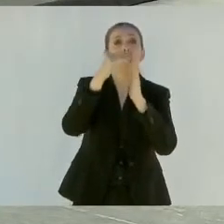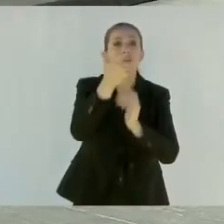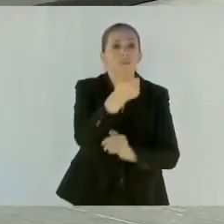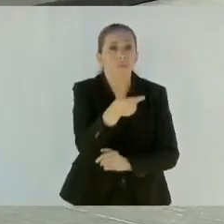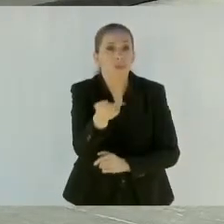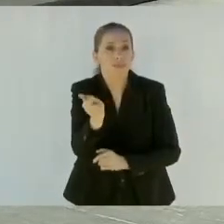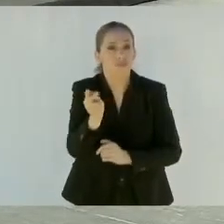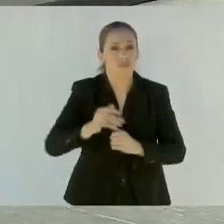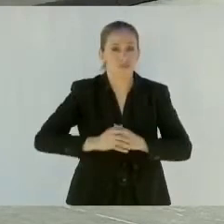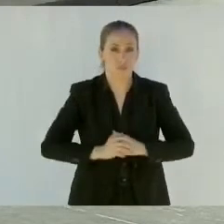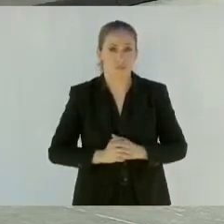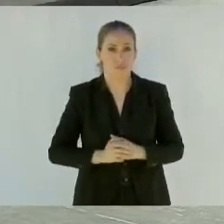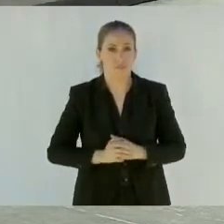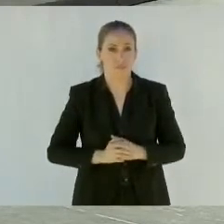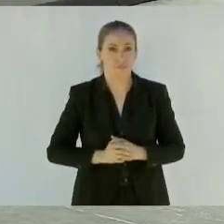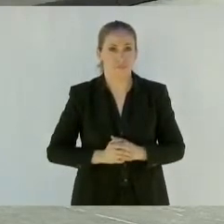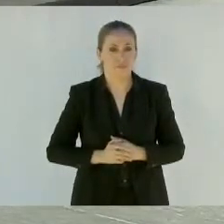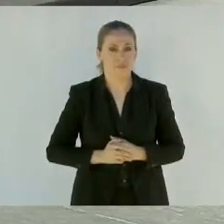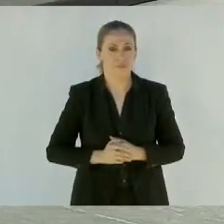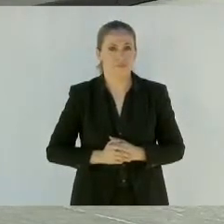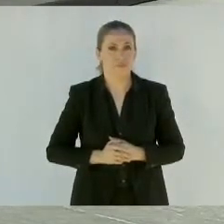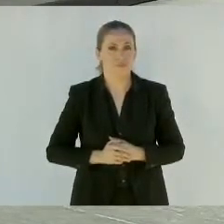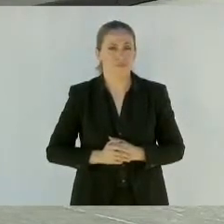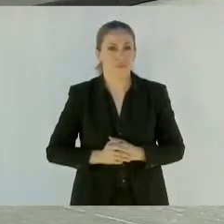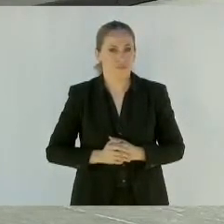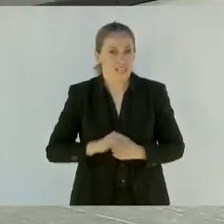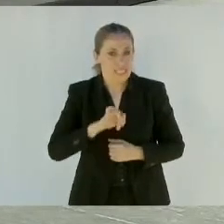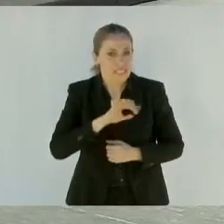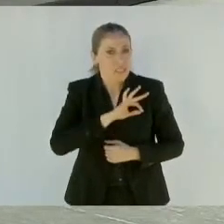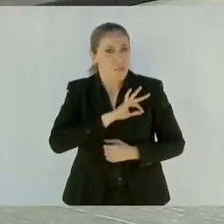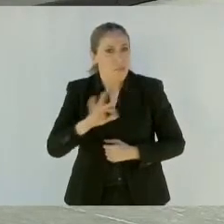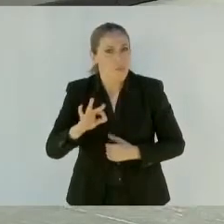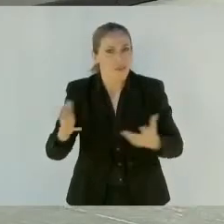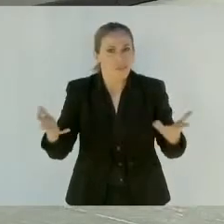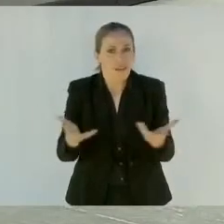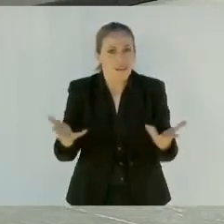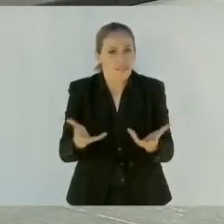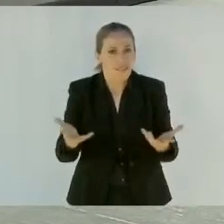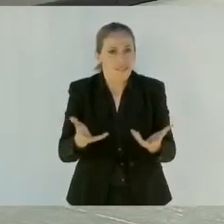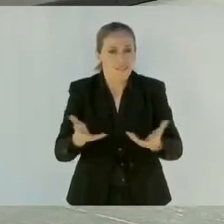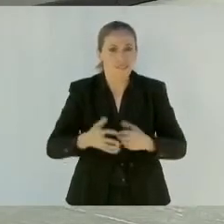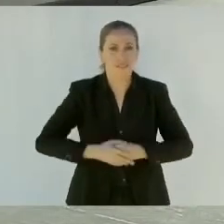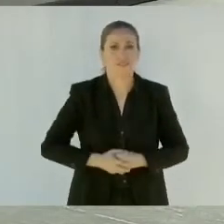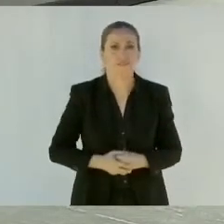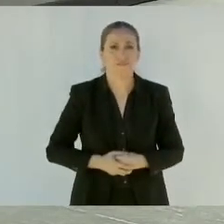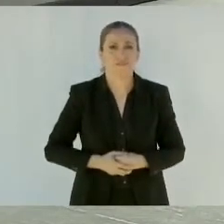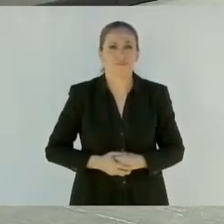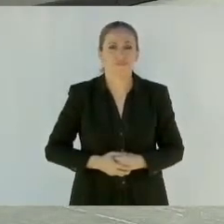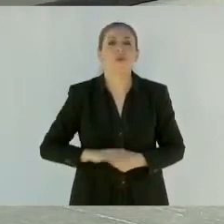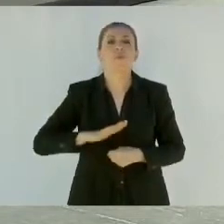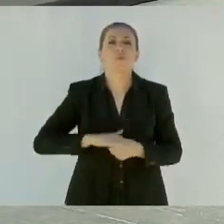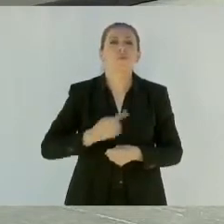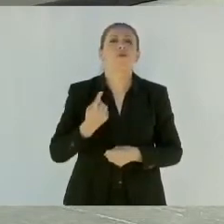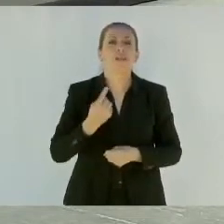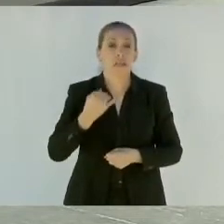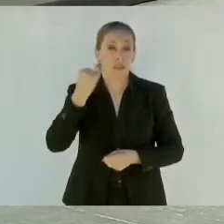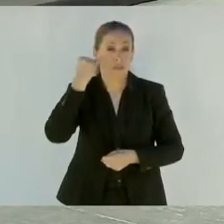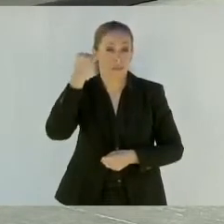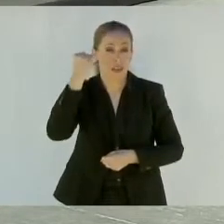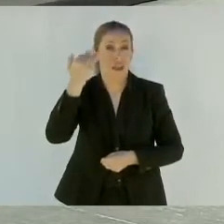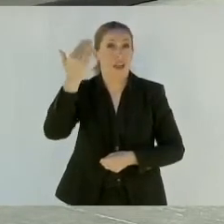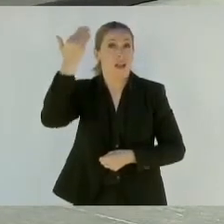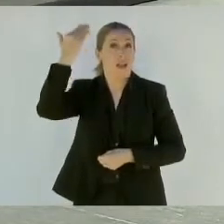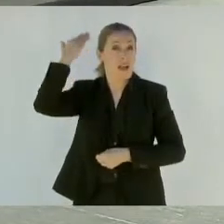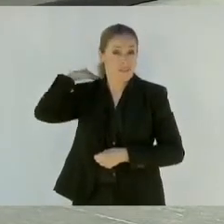Si se hace con los métodos de corrupción